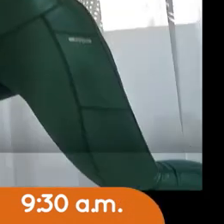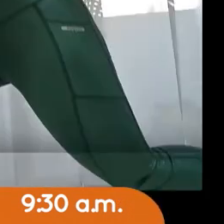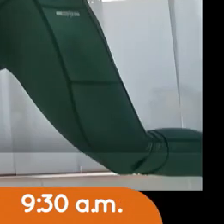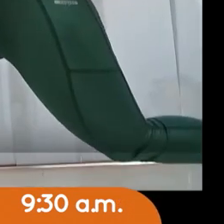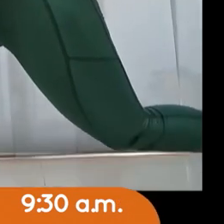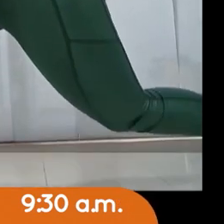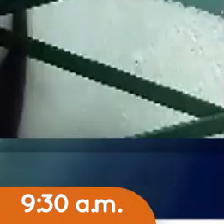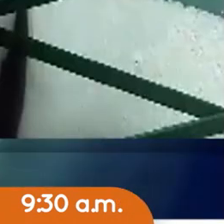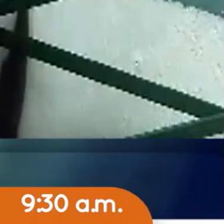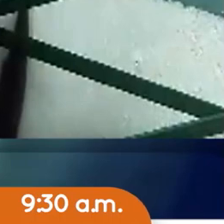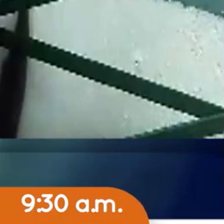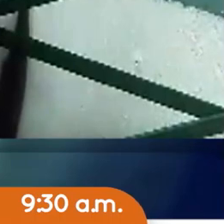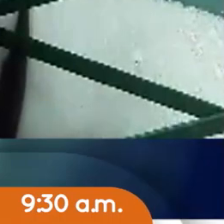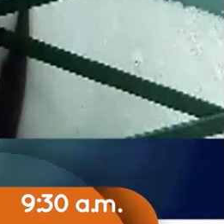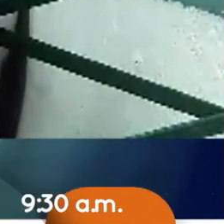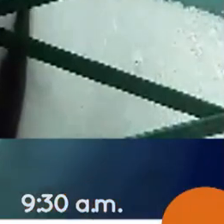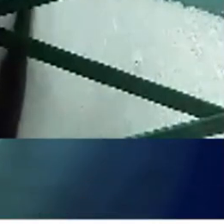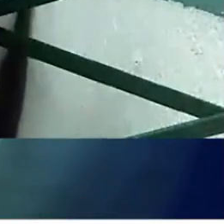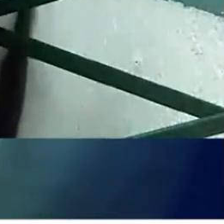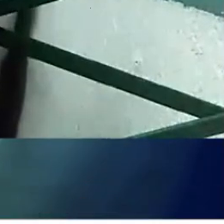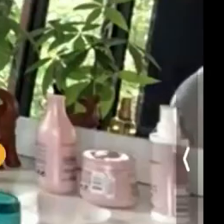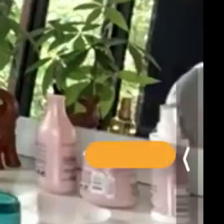diversión, salud y emoción.